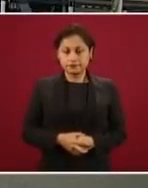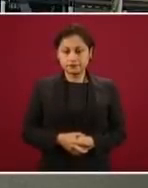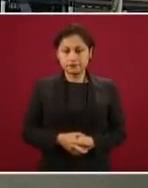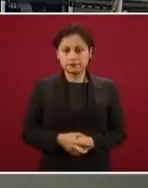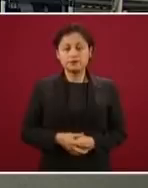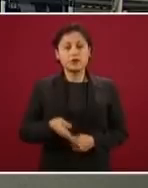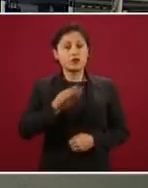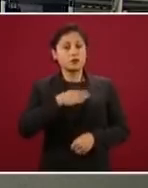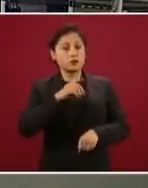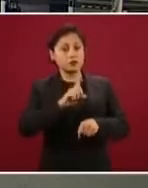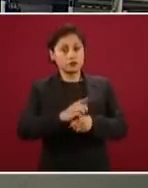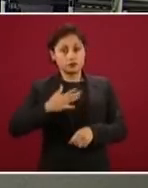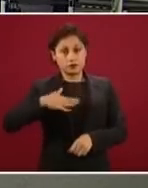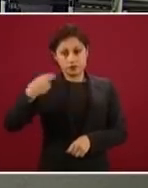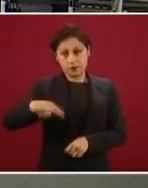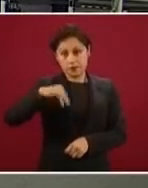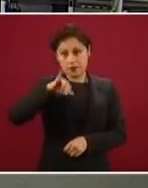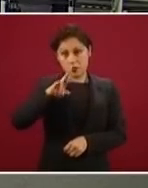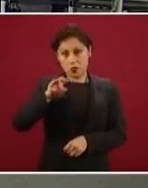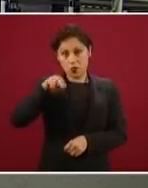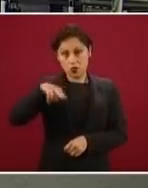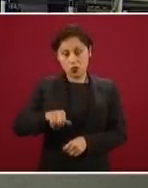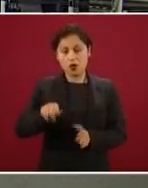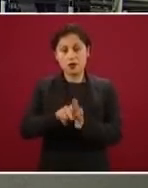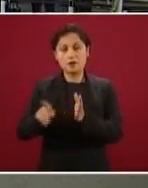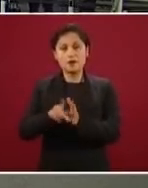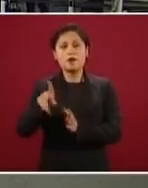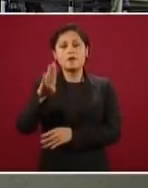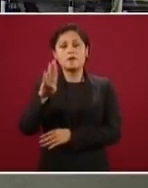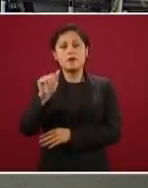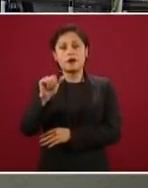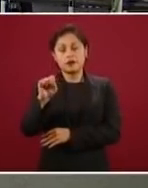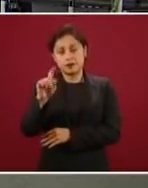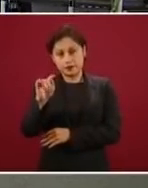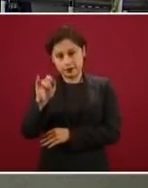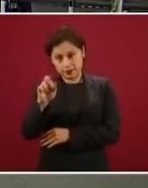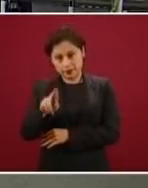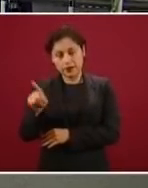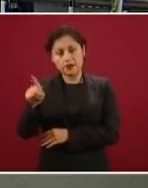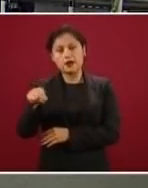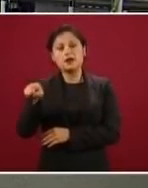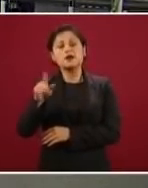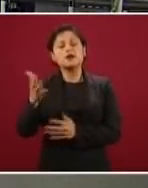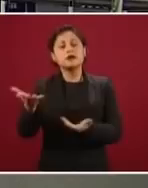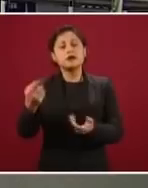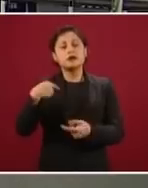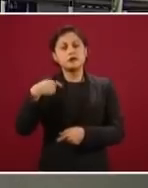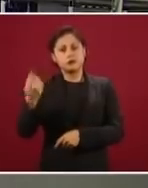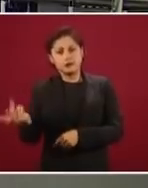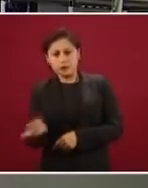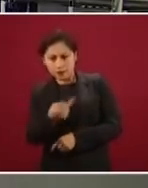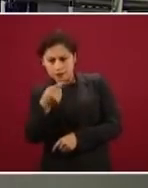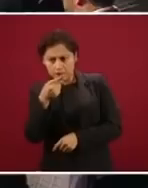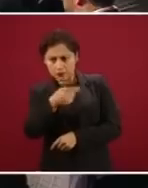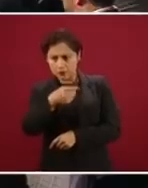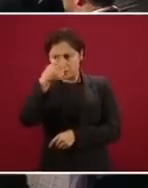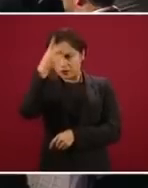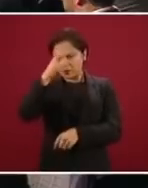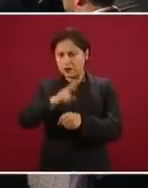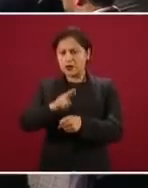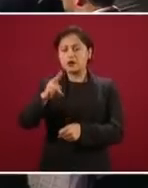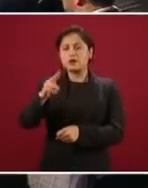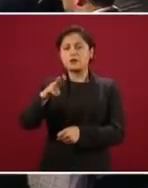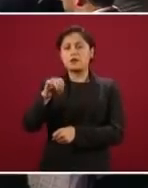buenos días juan hernández del periódico basta y del grupo cantón para el directivo de microsoft cuáles fueron las características que